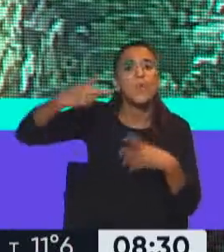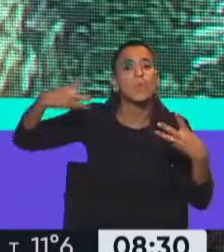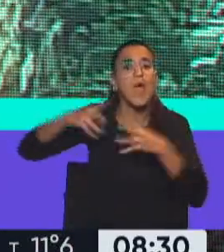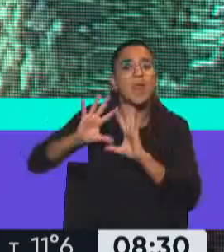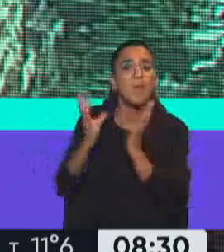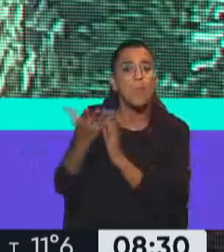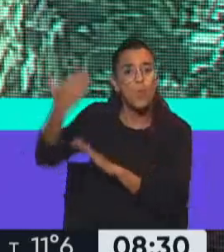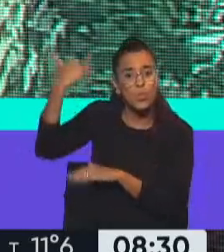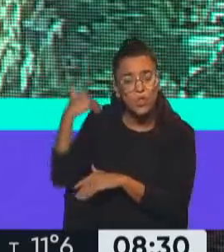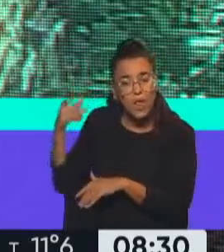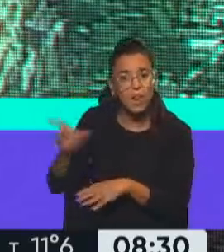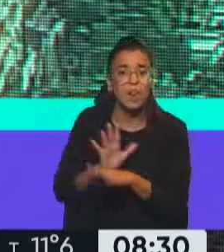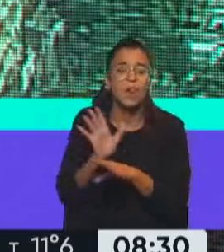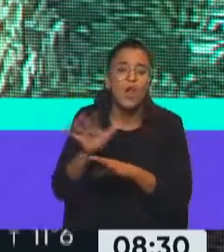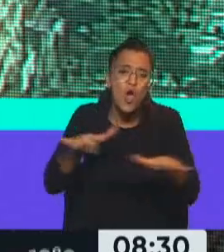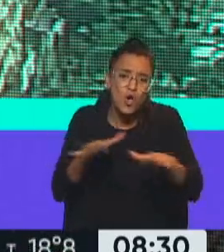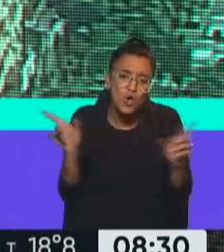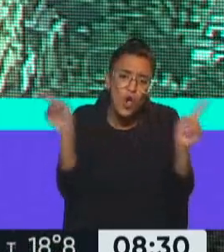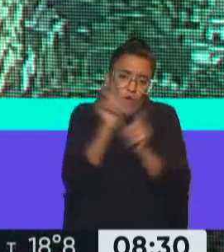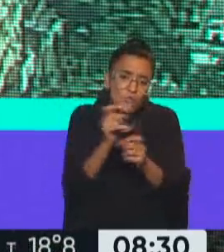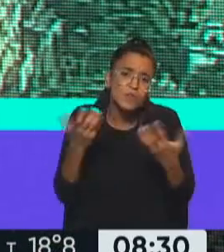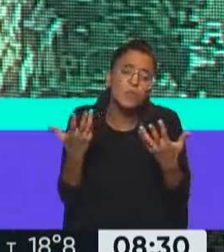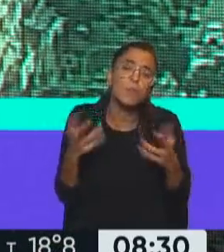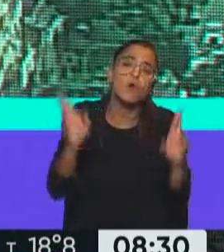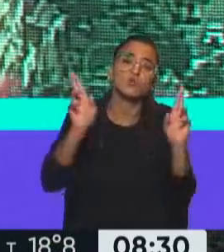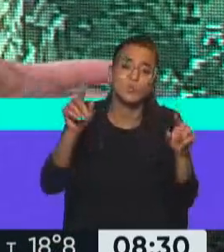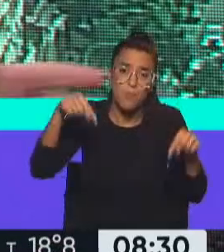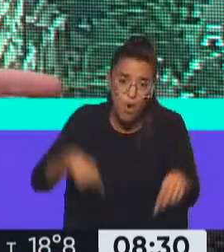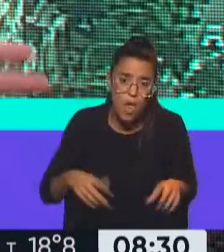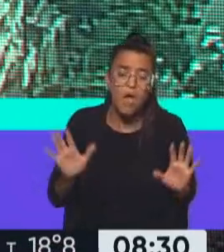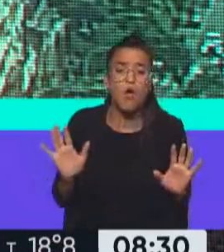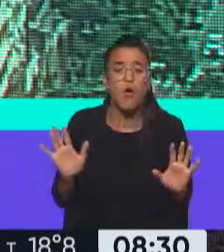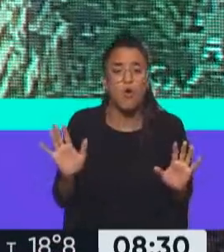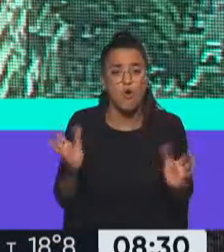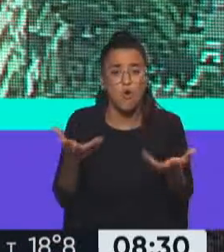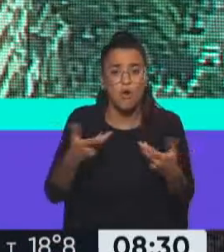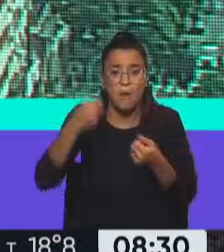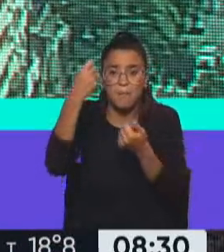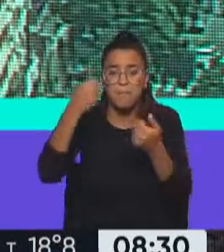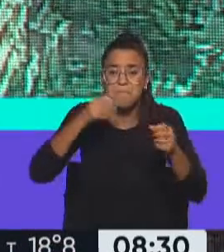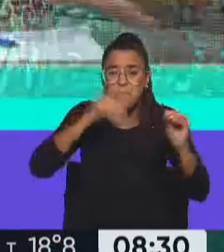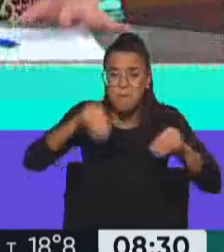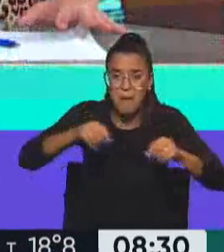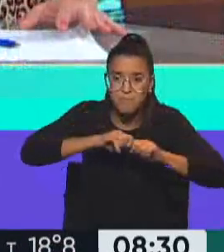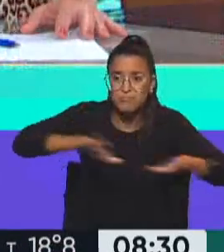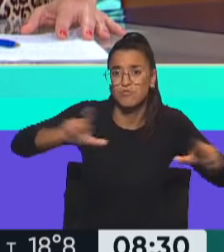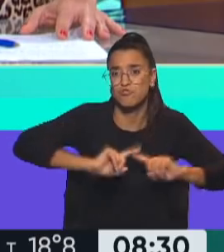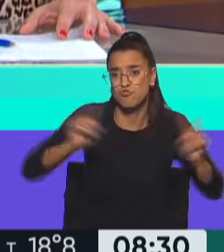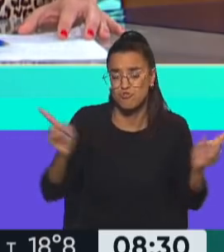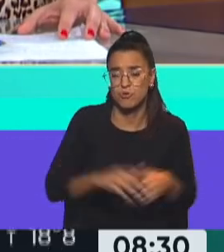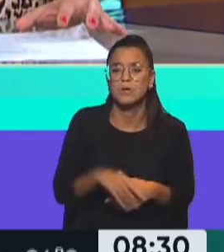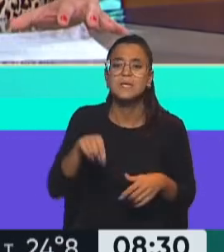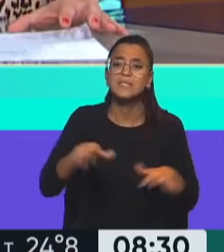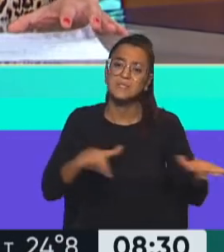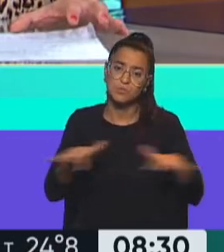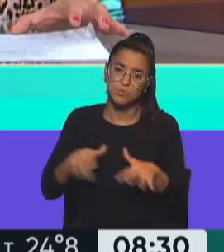Mundial trasladadas a un conflicto que por suerte hasta el momento no se ha diversificado, ¿no? Claro, bueno, tenemos a una